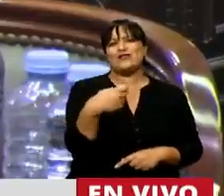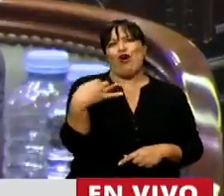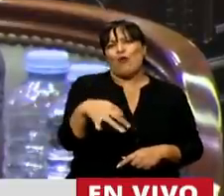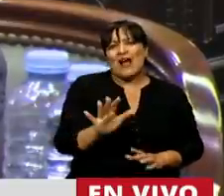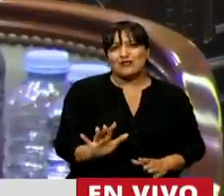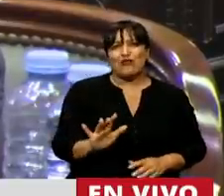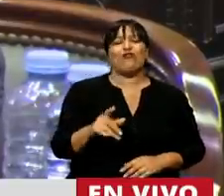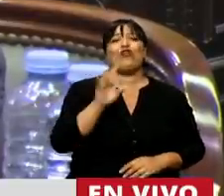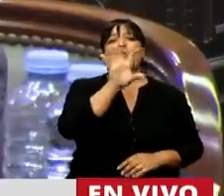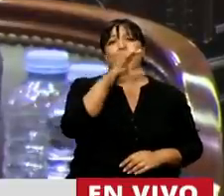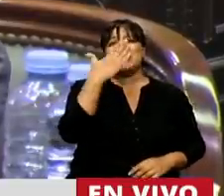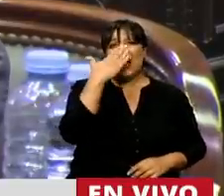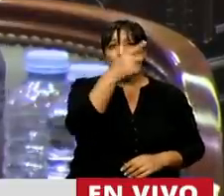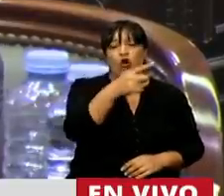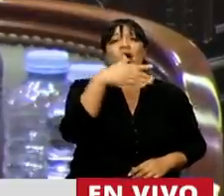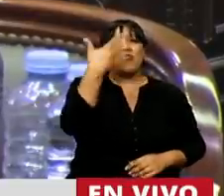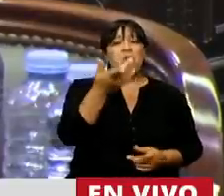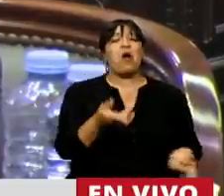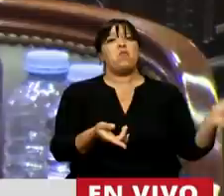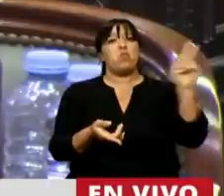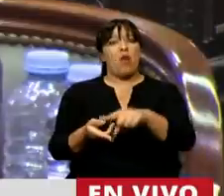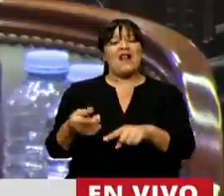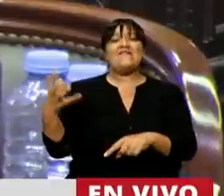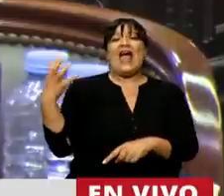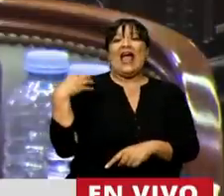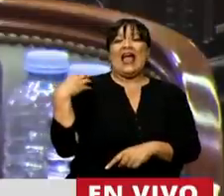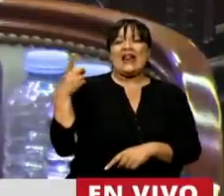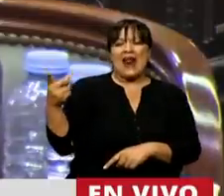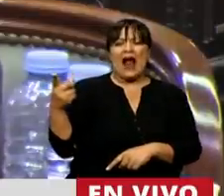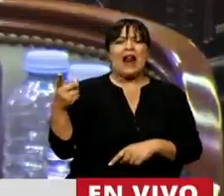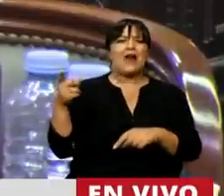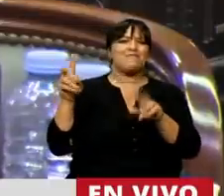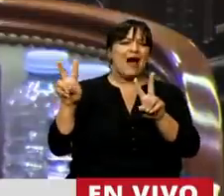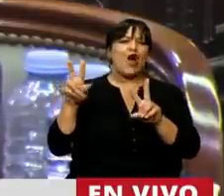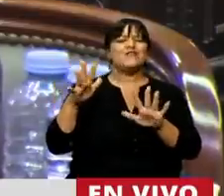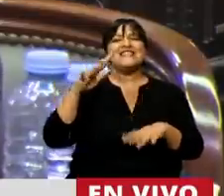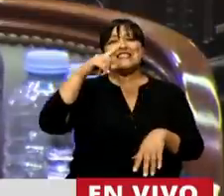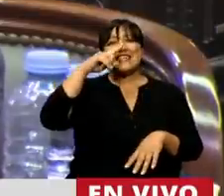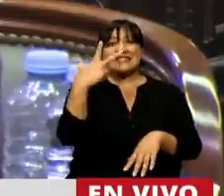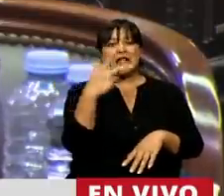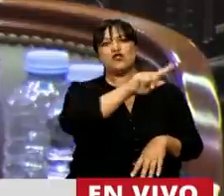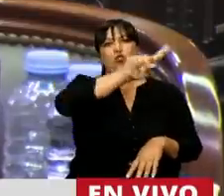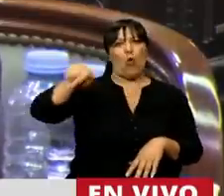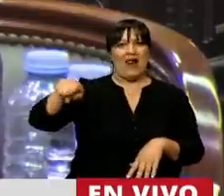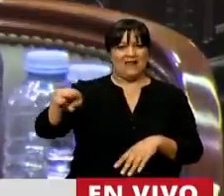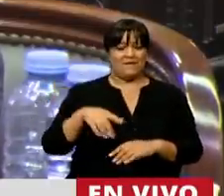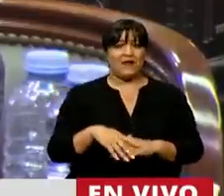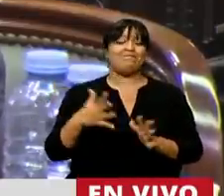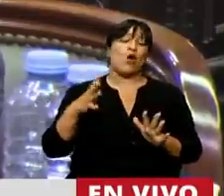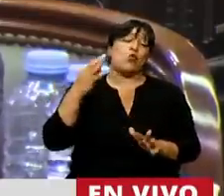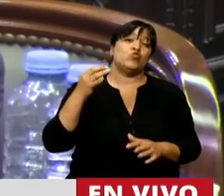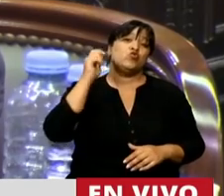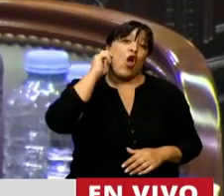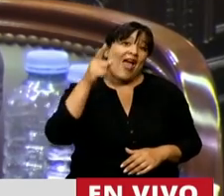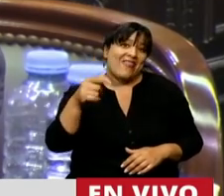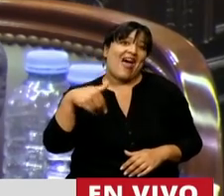Leonardi en Córdoba y después lo reincorporó cuando vino el general allá en el 73. Obviamente tenía una edad